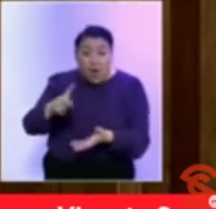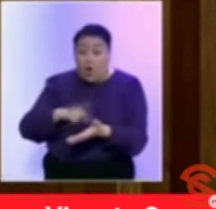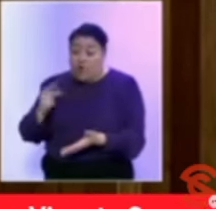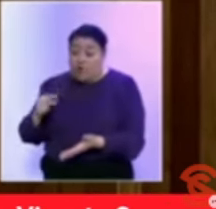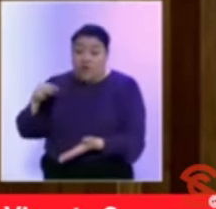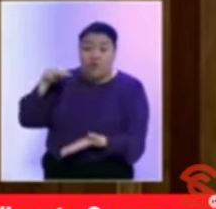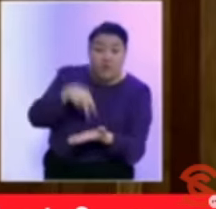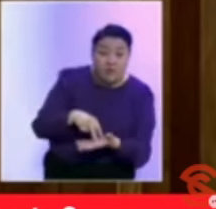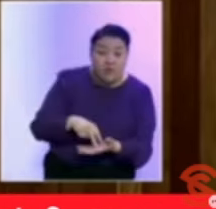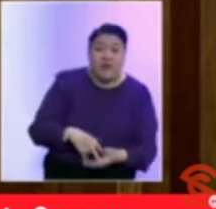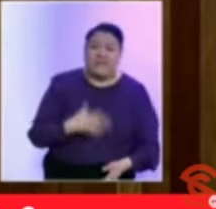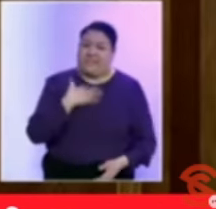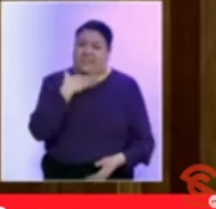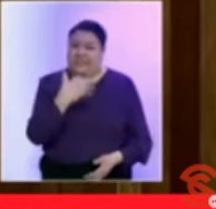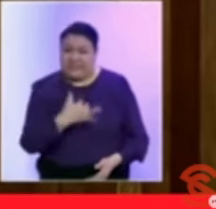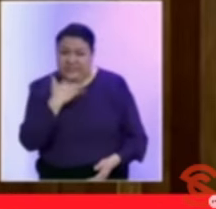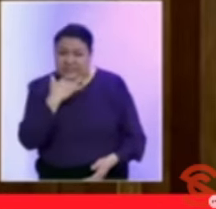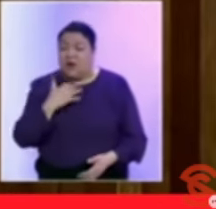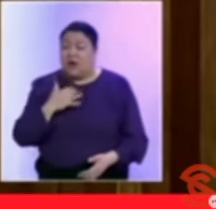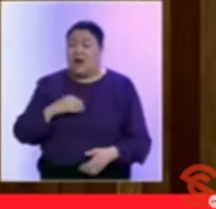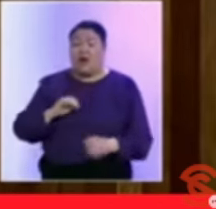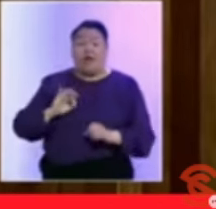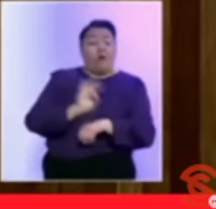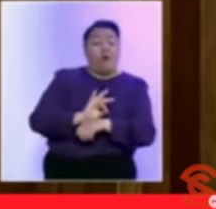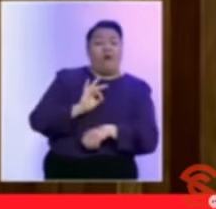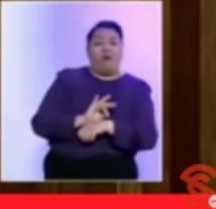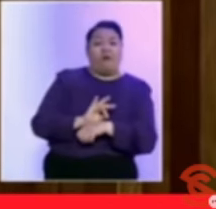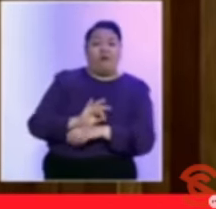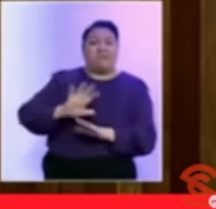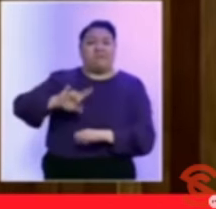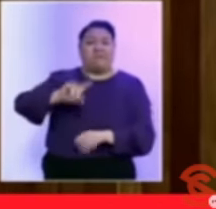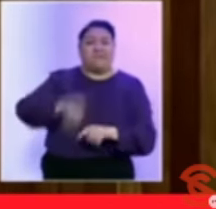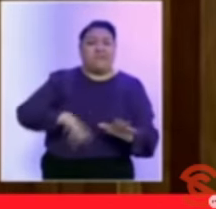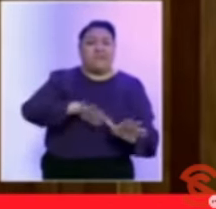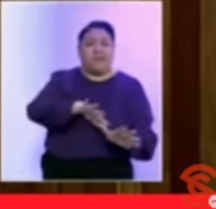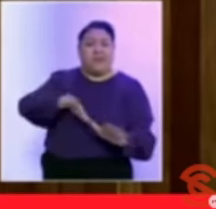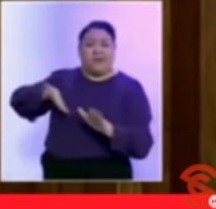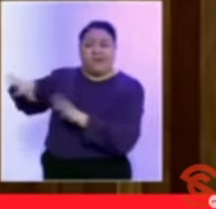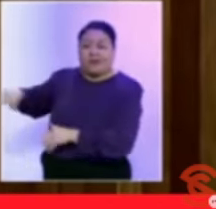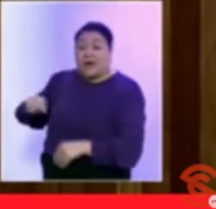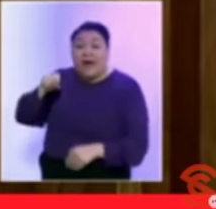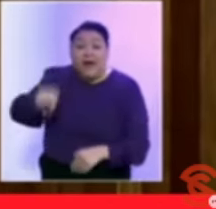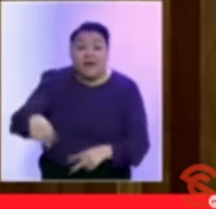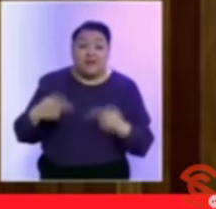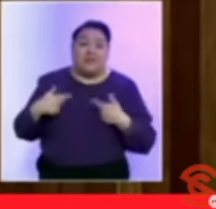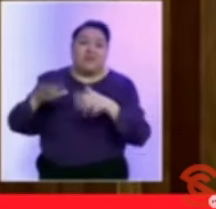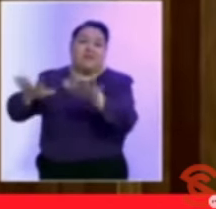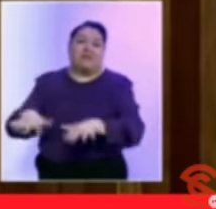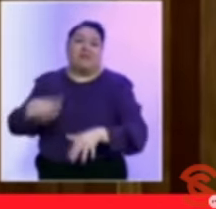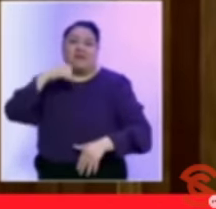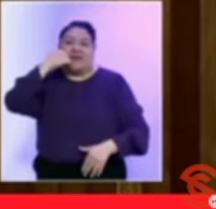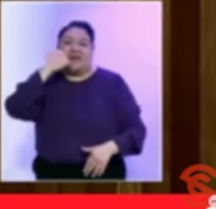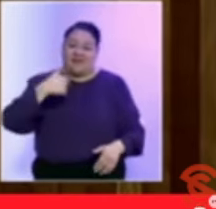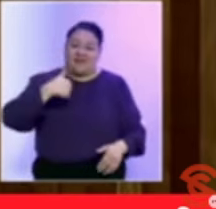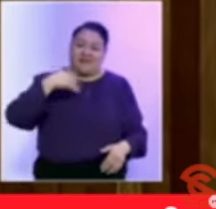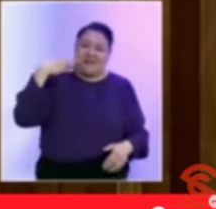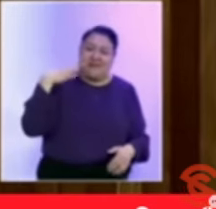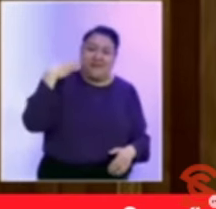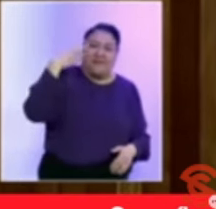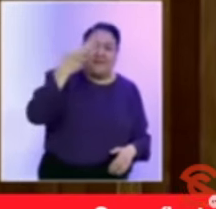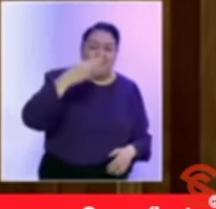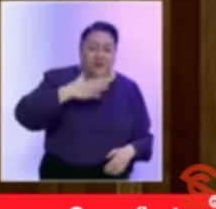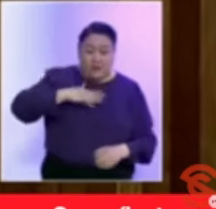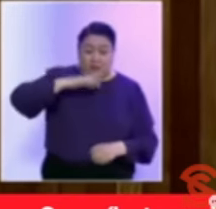corrupción ni los privilegios Ese es el mandato del pueblo de México y nos